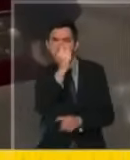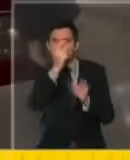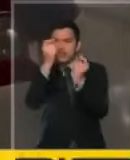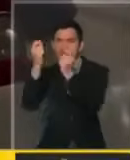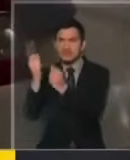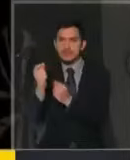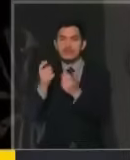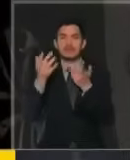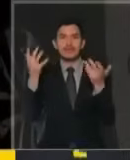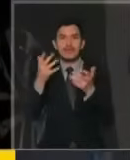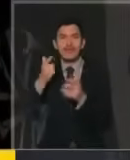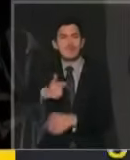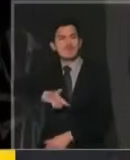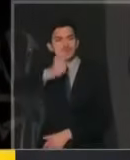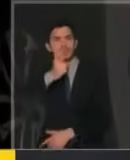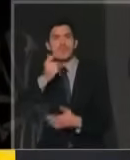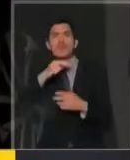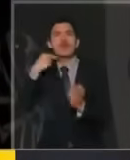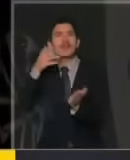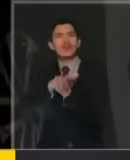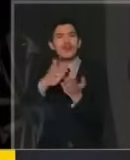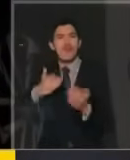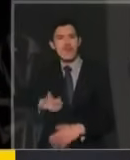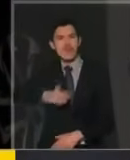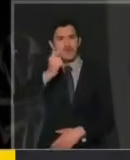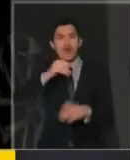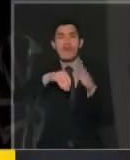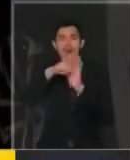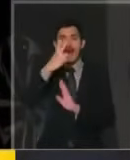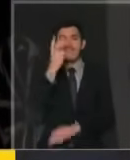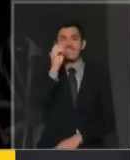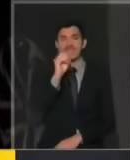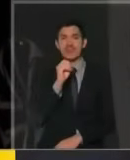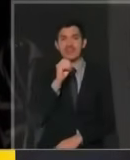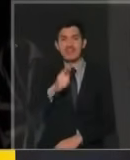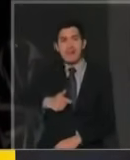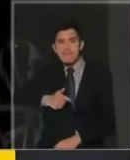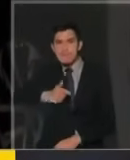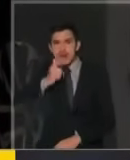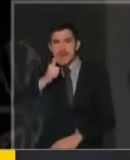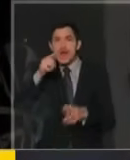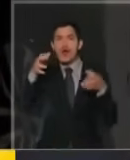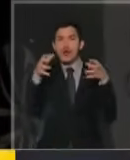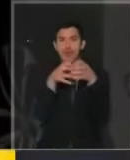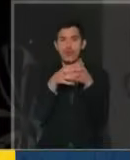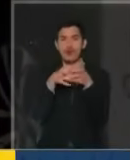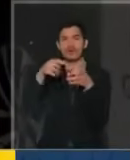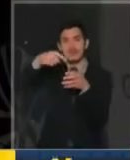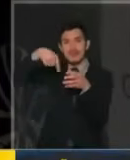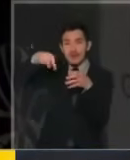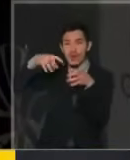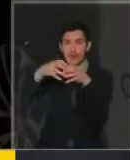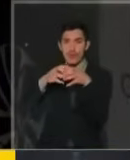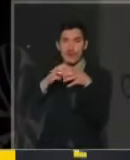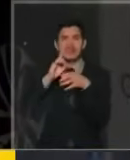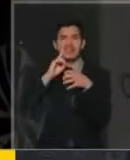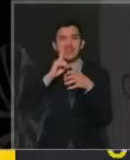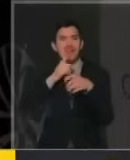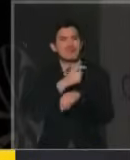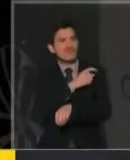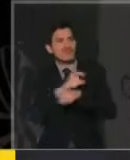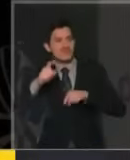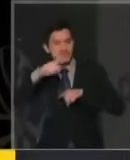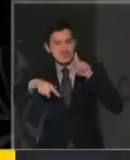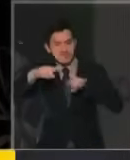abatidos por balazos, incluso por más de 20 muchas veces, con estas bandas que, por supuesto, tienen disputas territoriales y